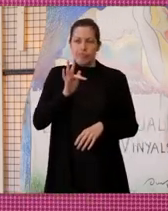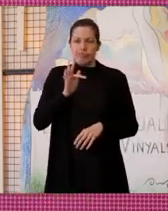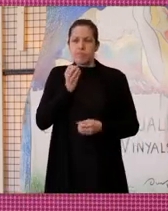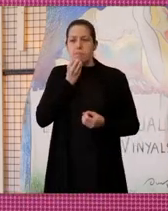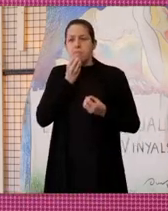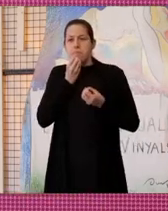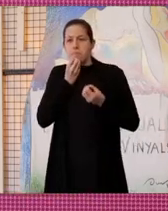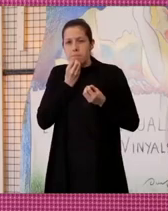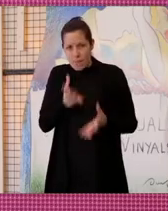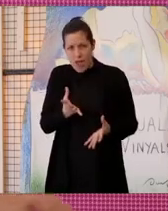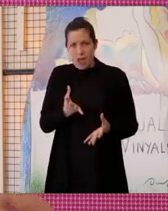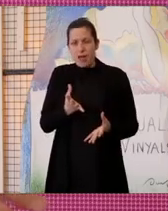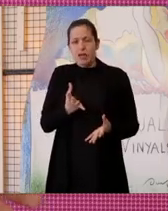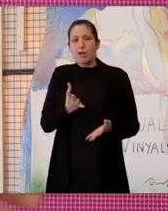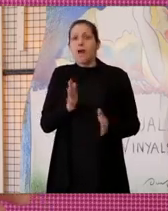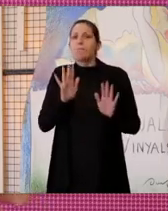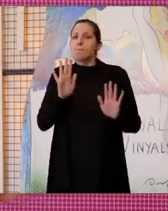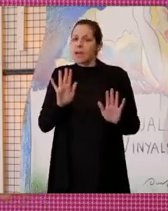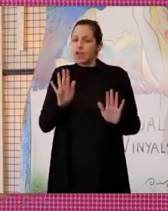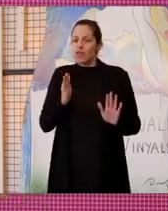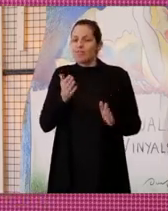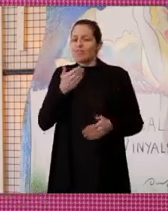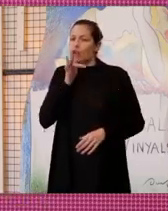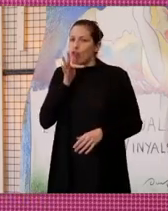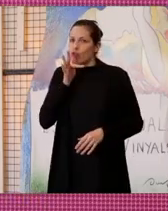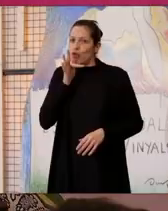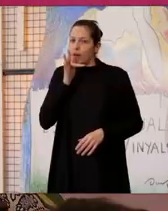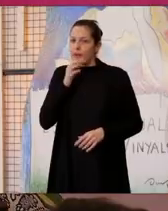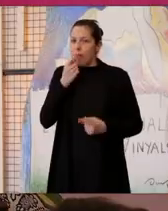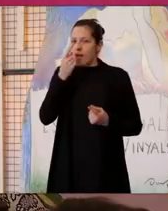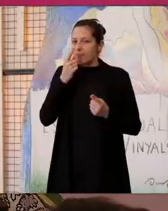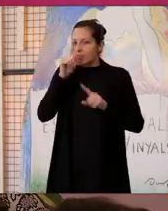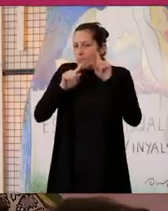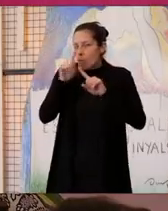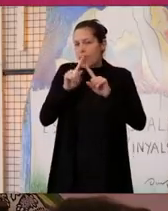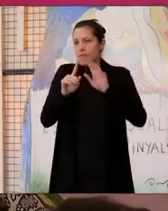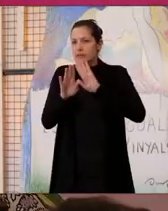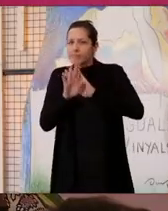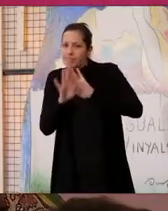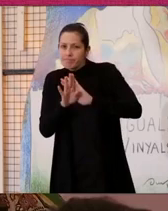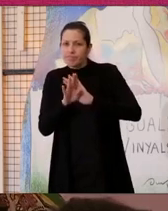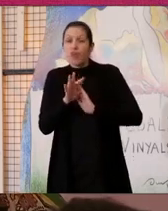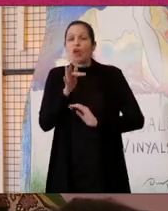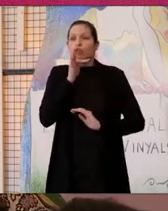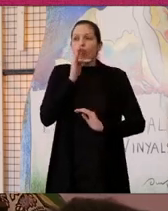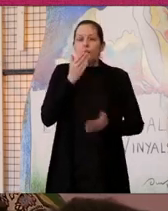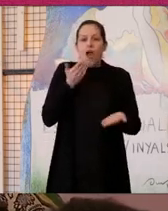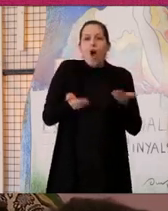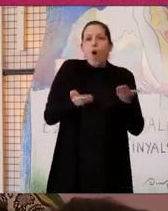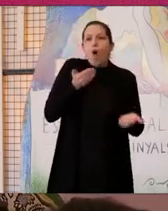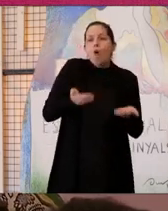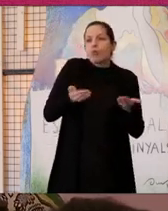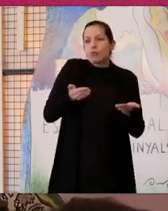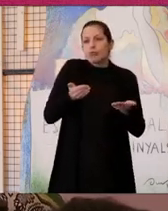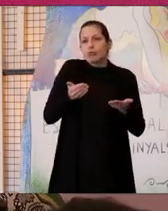muchos problemas que tiene que solventar la sociedad es decir todavía no es justa el reparto de